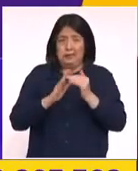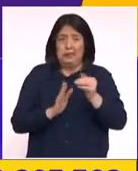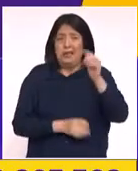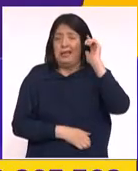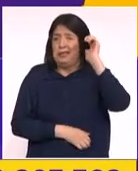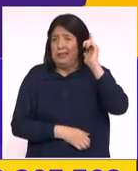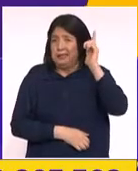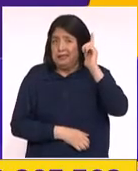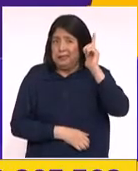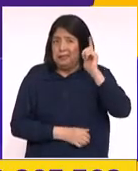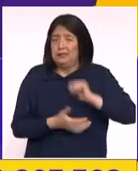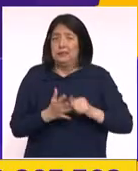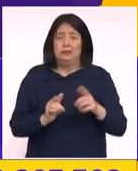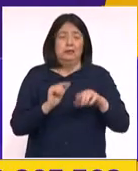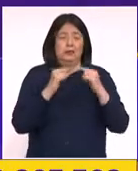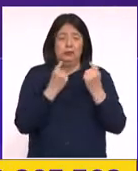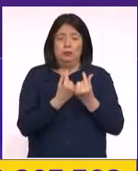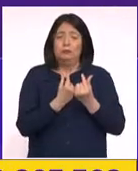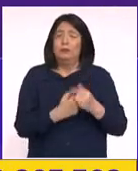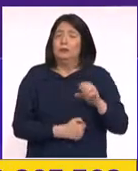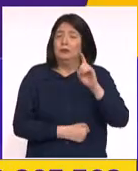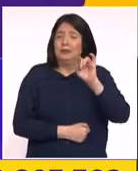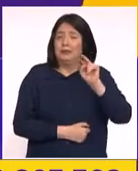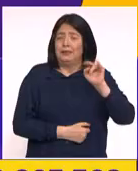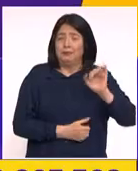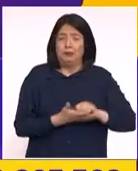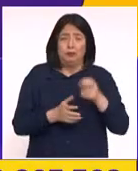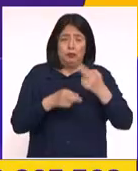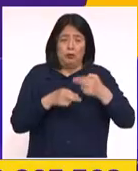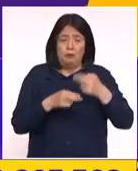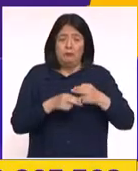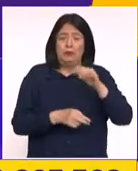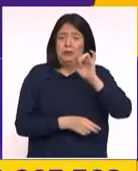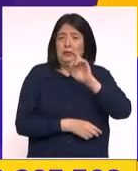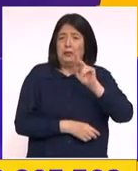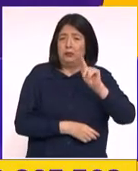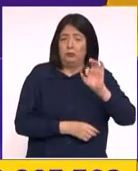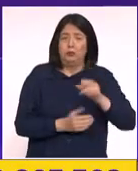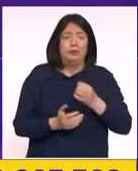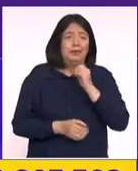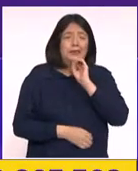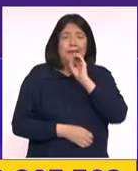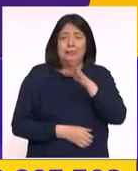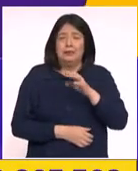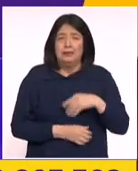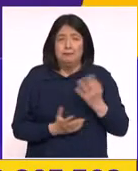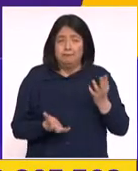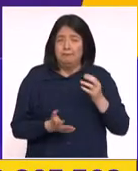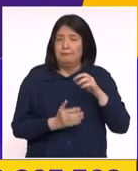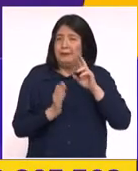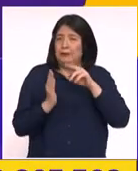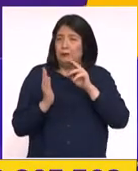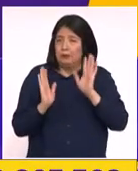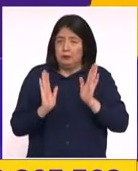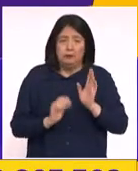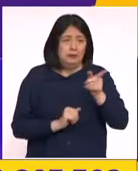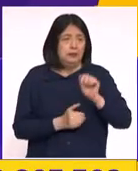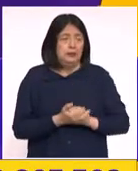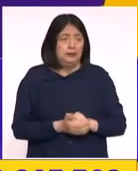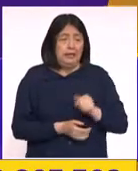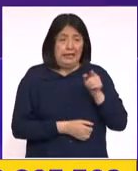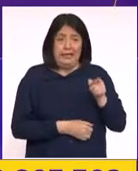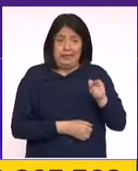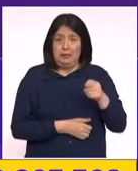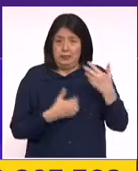los dinámicos del centro, Arturo Cárdenas Tobar, alias Pinturita, el cual